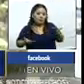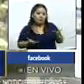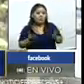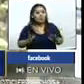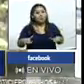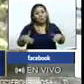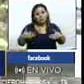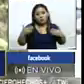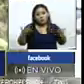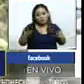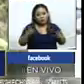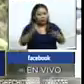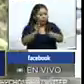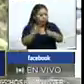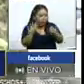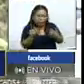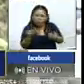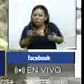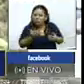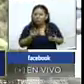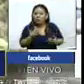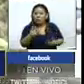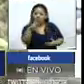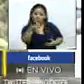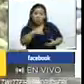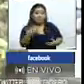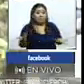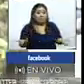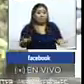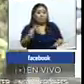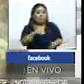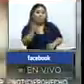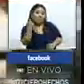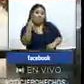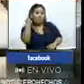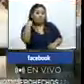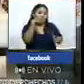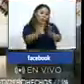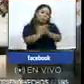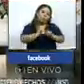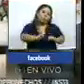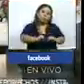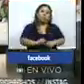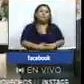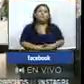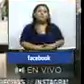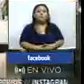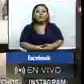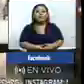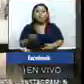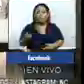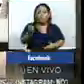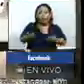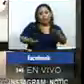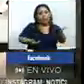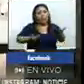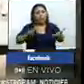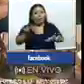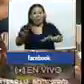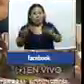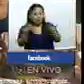así ir suplir las necesidades que quedó por la falta del esposo. El nuevo negocio